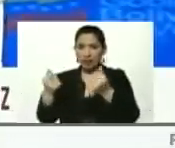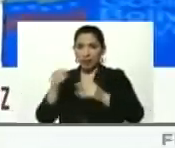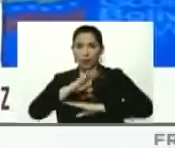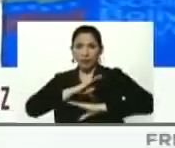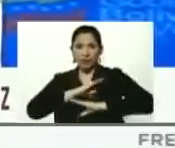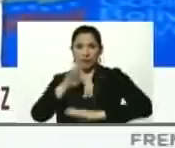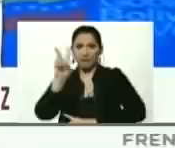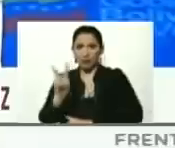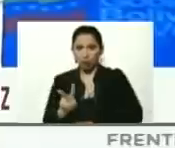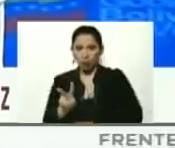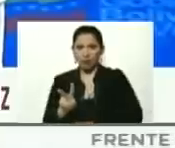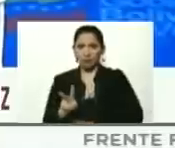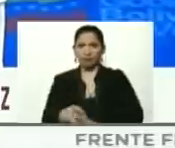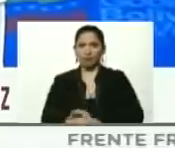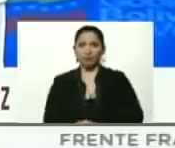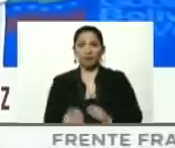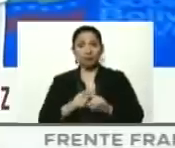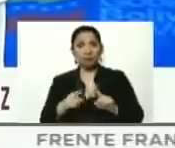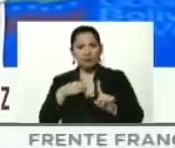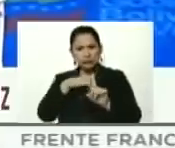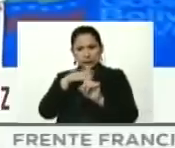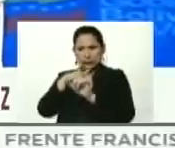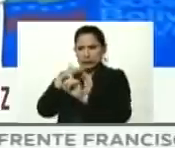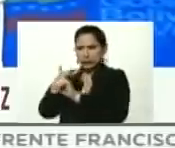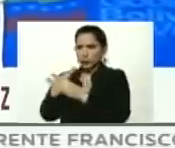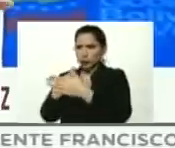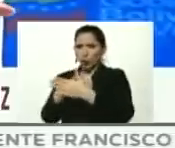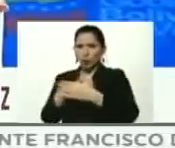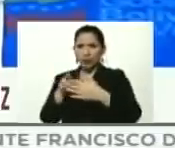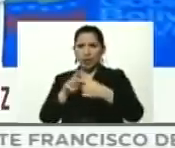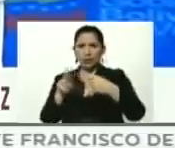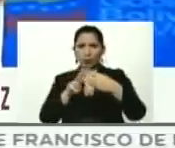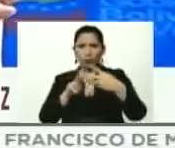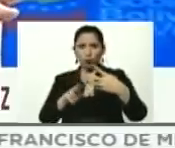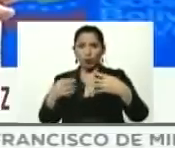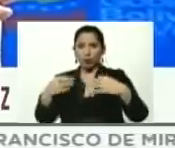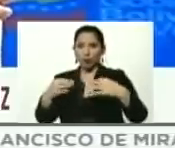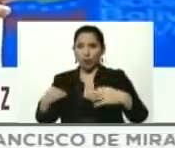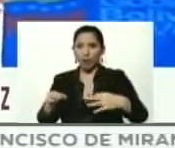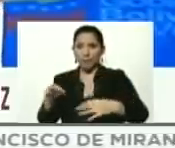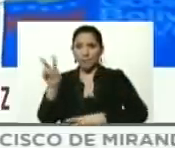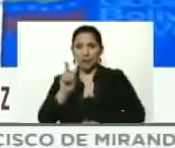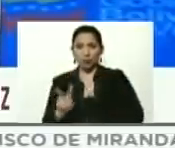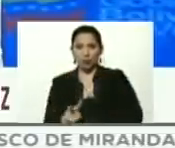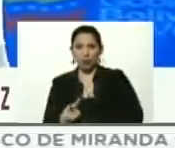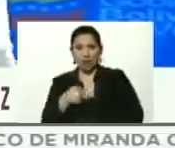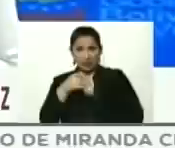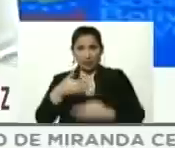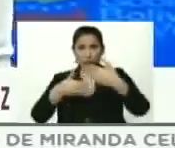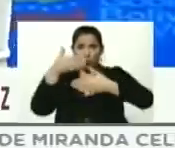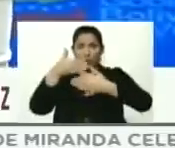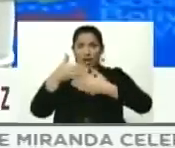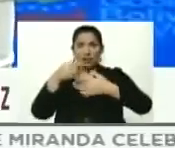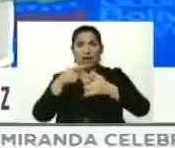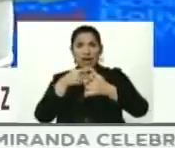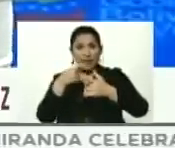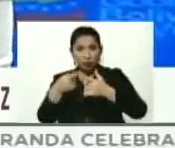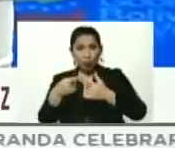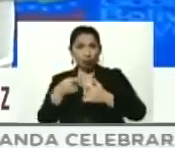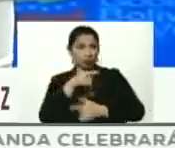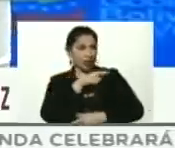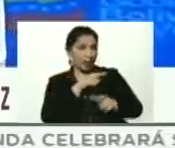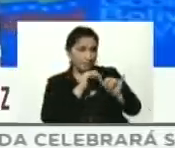venezolanos, para atentar contra el patrimonio de Venezuela. Esas son sus murallas. Y él se lo está diciendo a estos